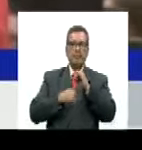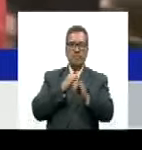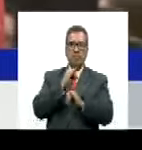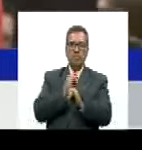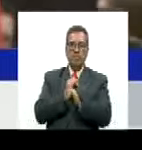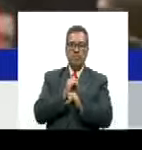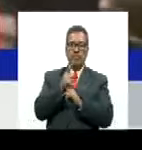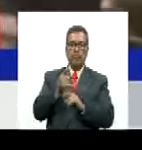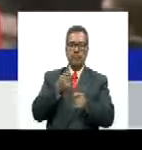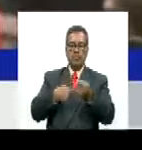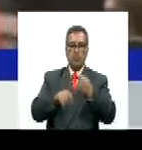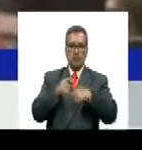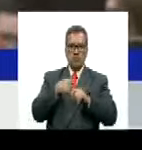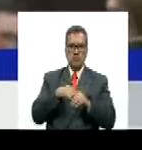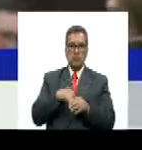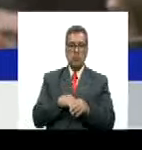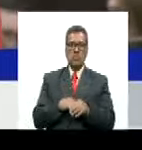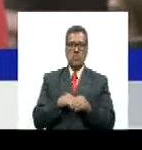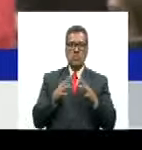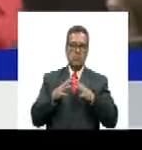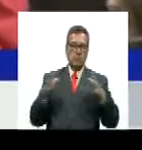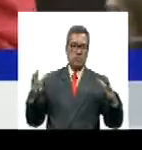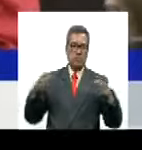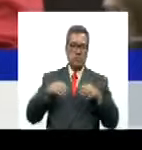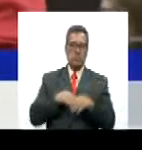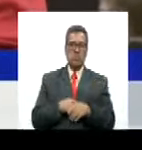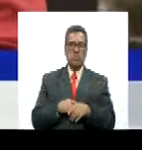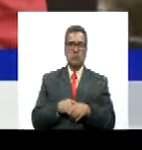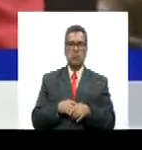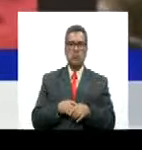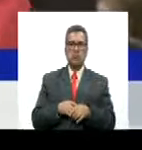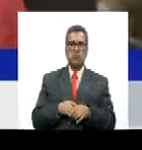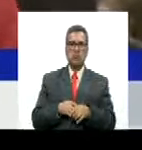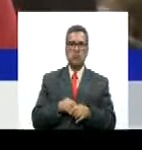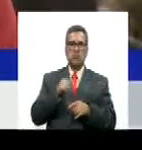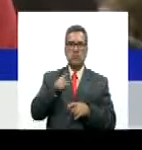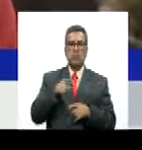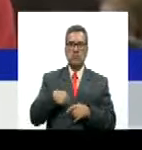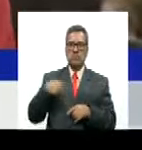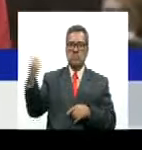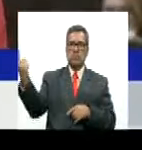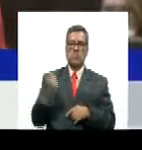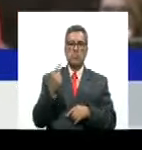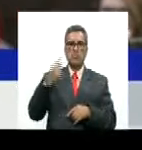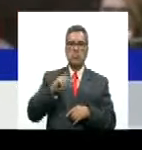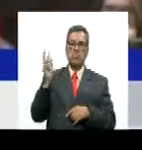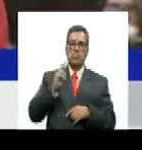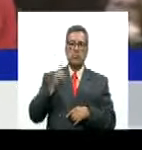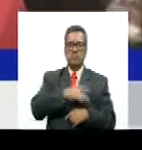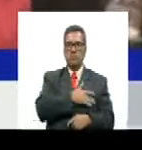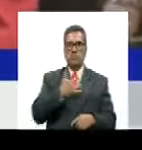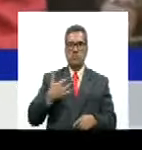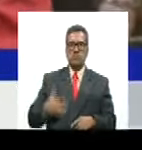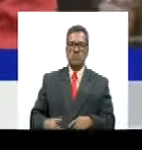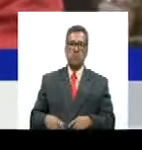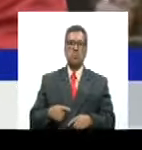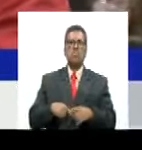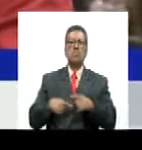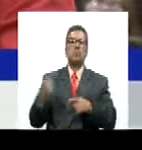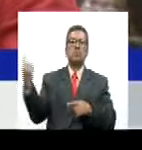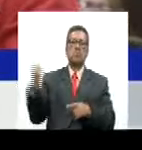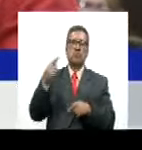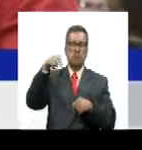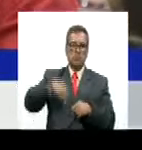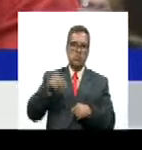internacionales de inversiones, la mayor cantidad de estas provendrán de la República Popular China y vendrán a